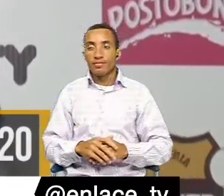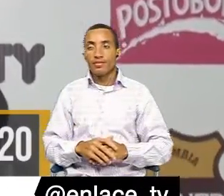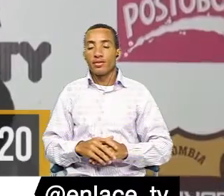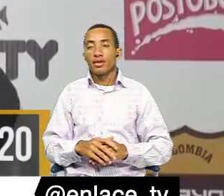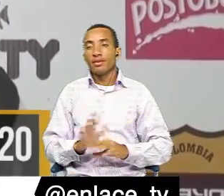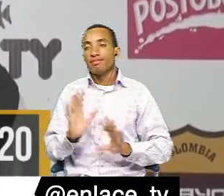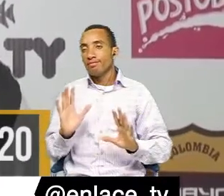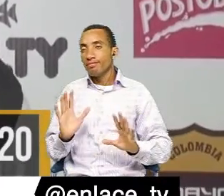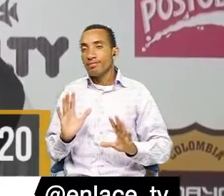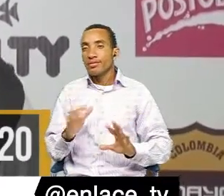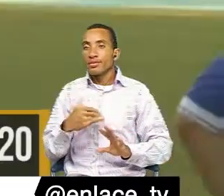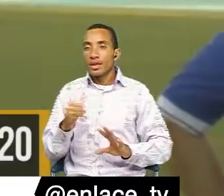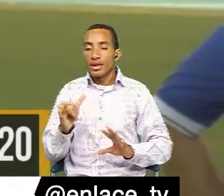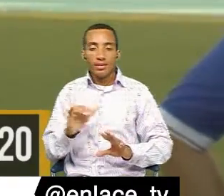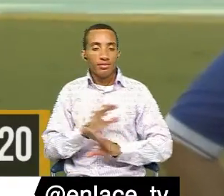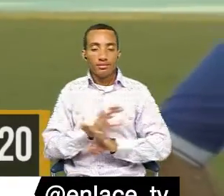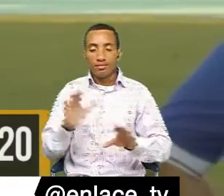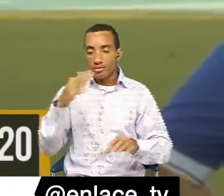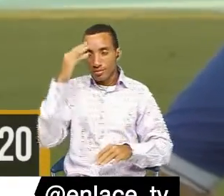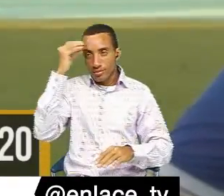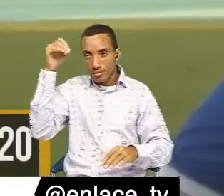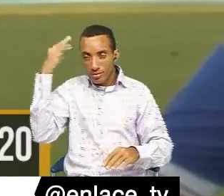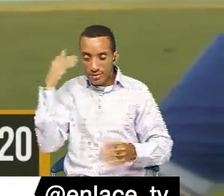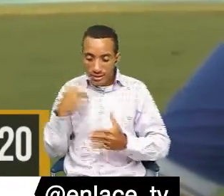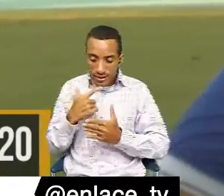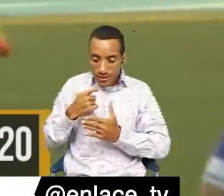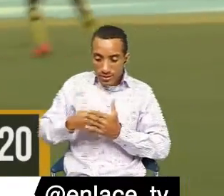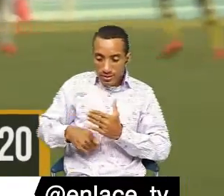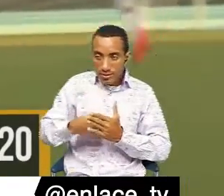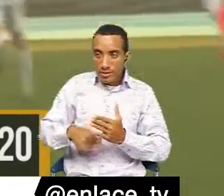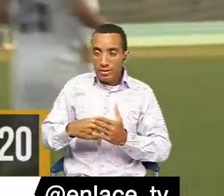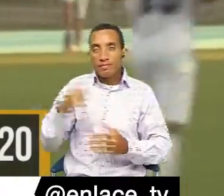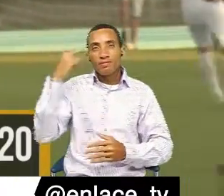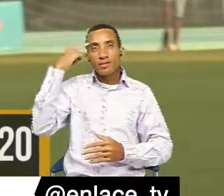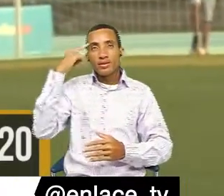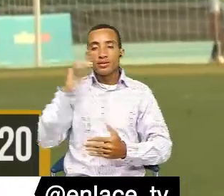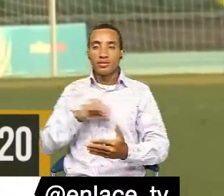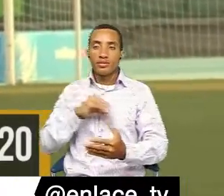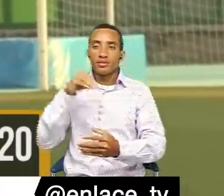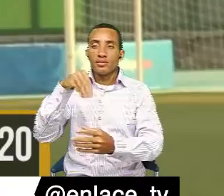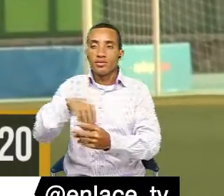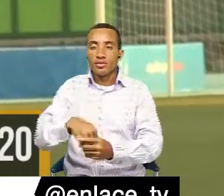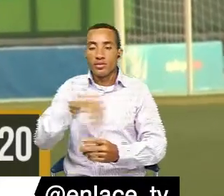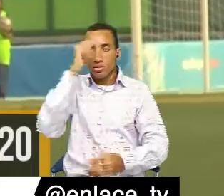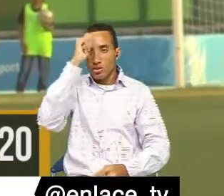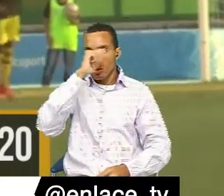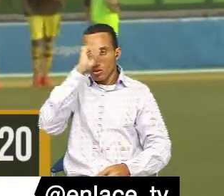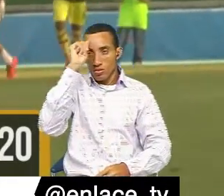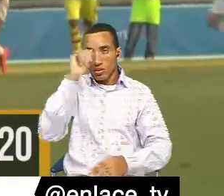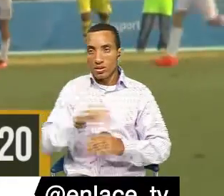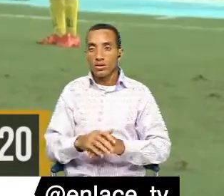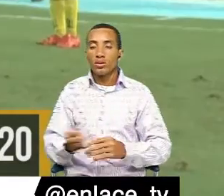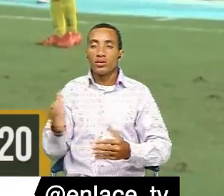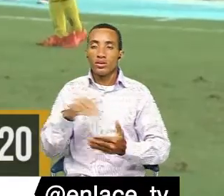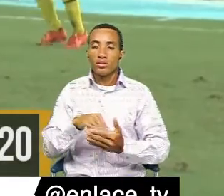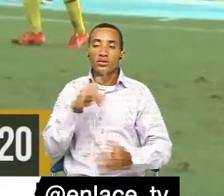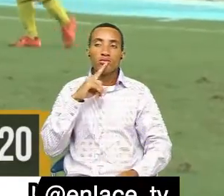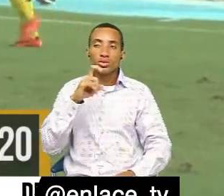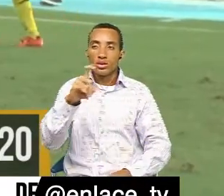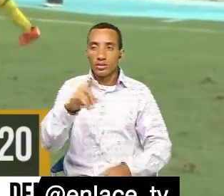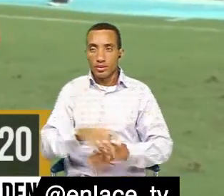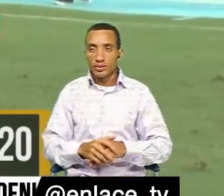Sin embargo, ya es pasar la página, corregir las cosas que hay que corregir y ya pensar en el día domingo, el partido de vuelta a Bucaramanga, ¿no? El